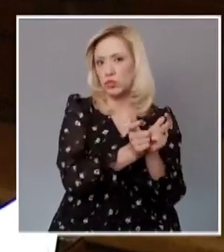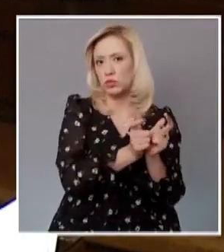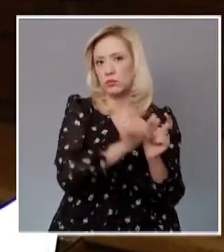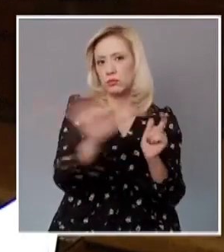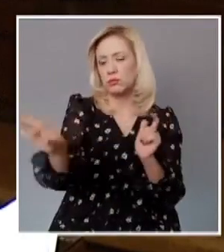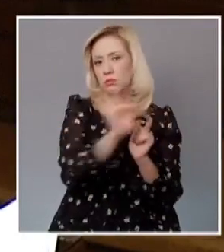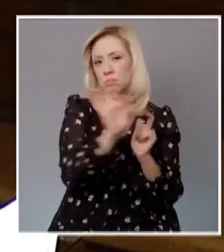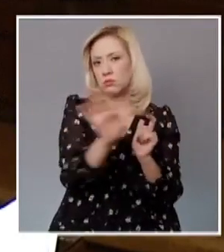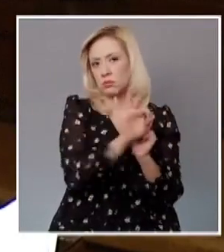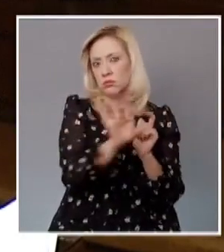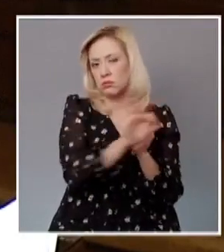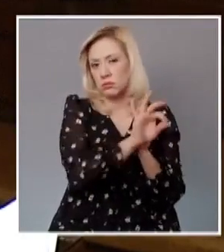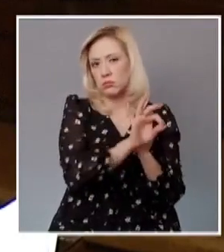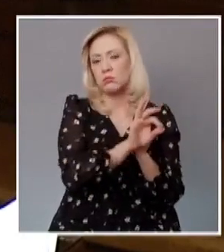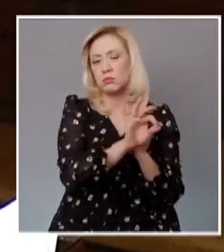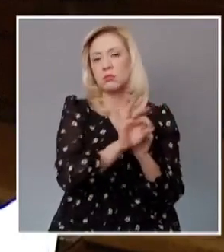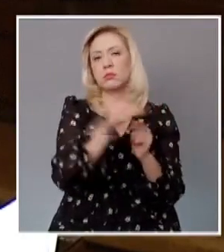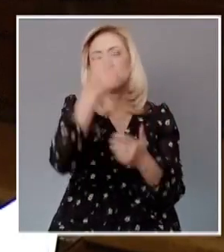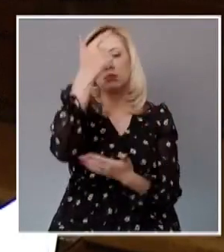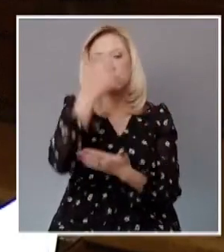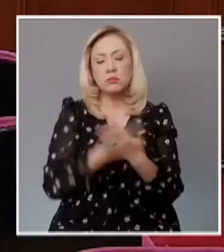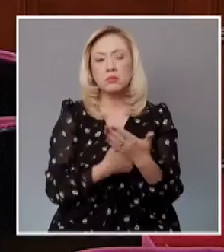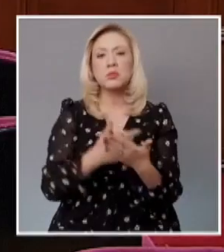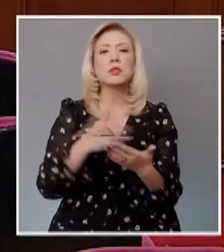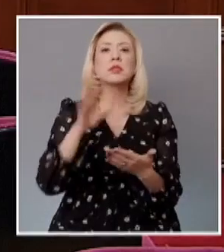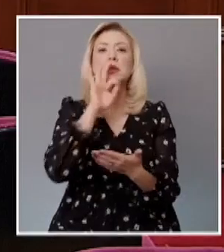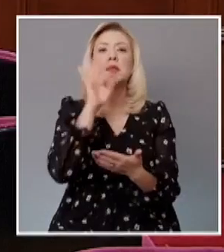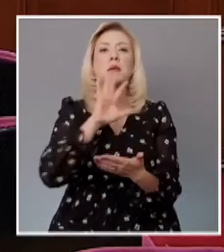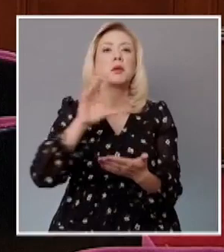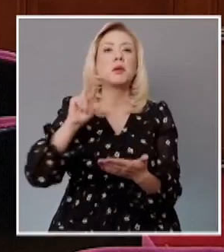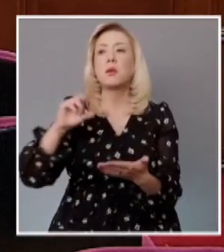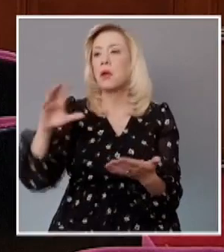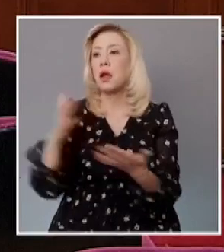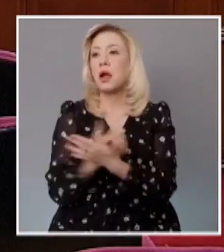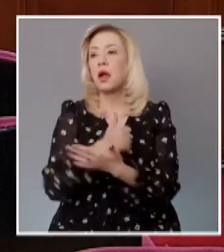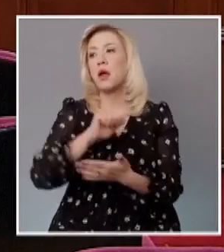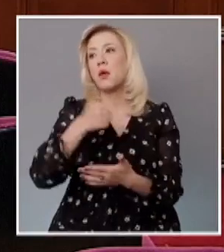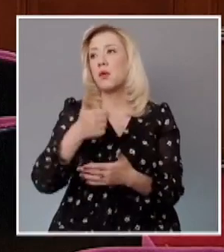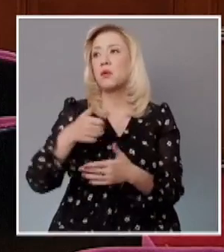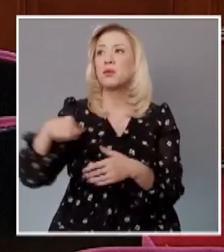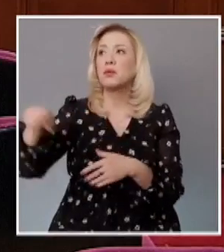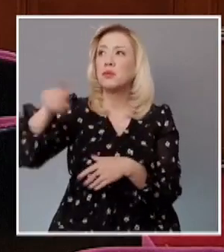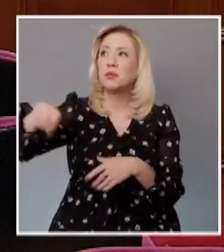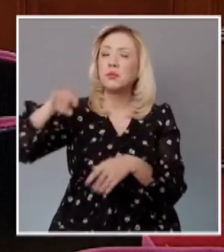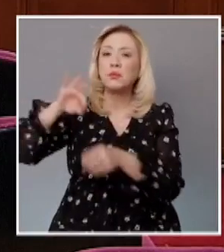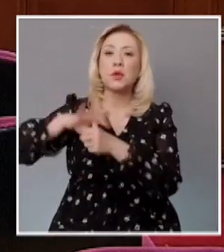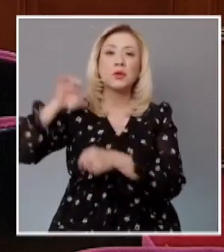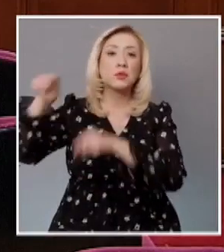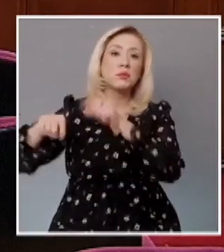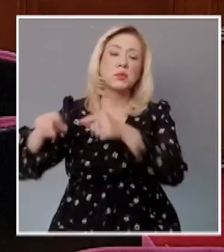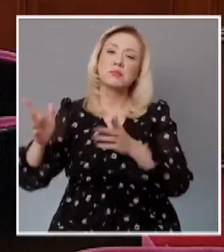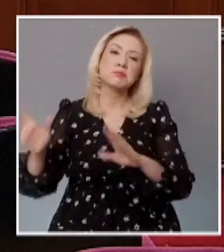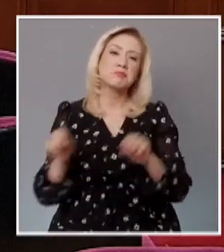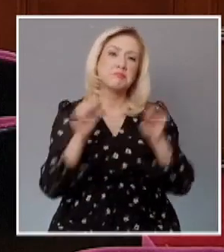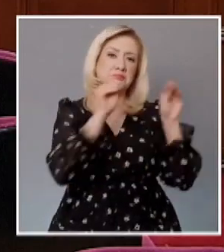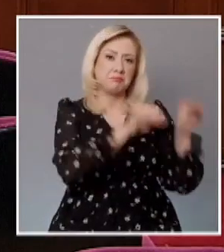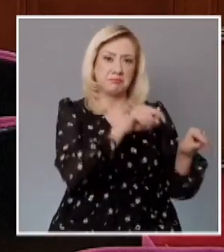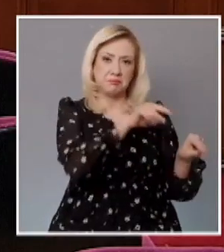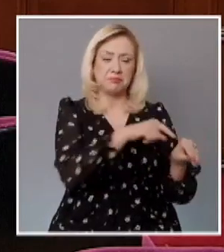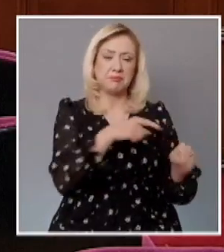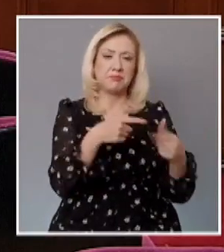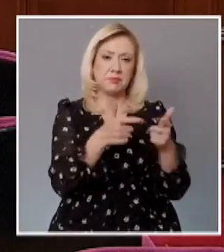integrada por candidatos no vencedores en cargos de mayoría relativa. Por otra parte, declaró la invalidez de